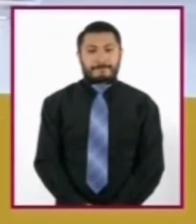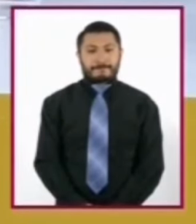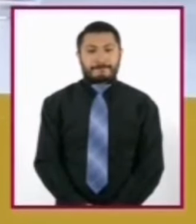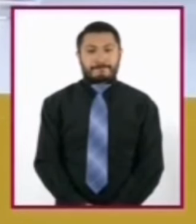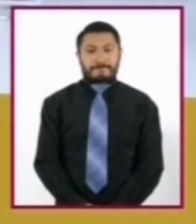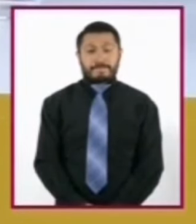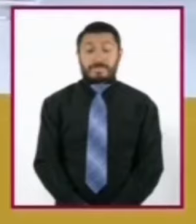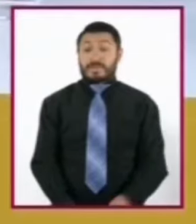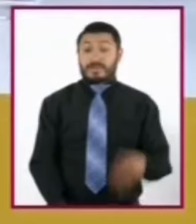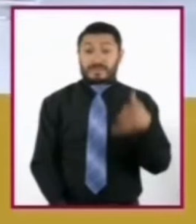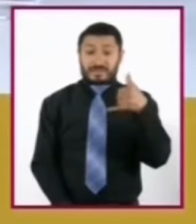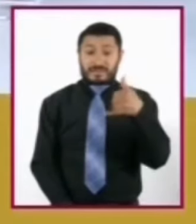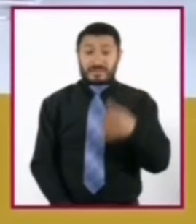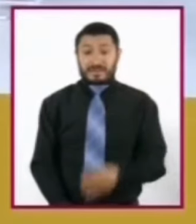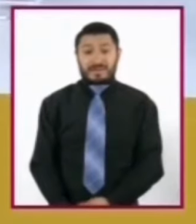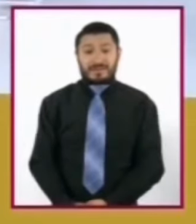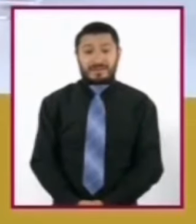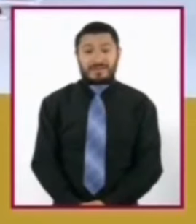Y